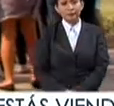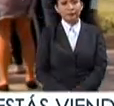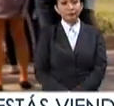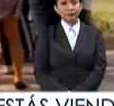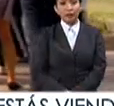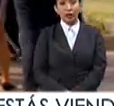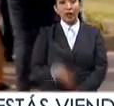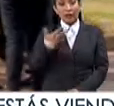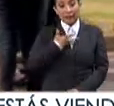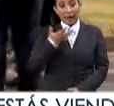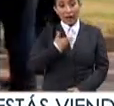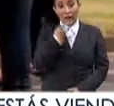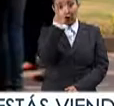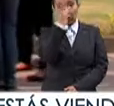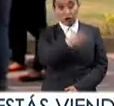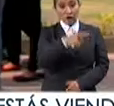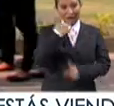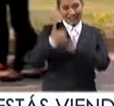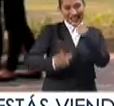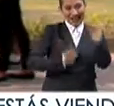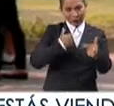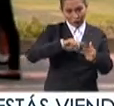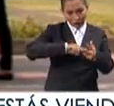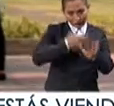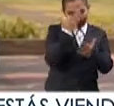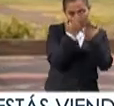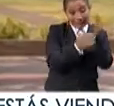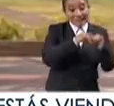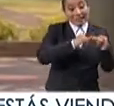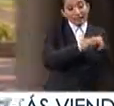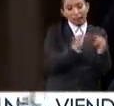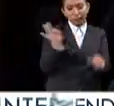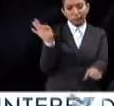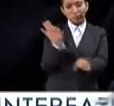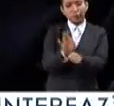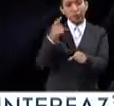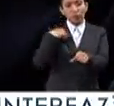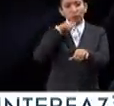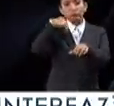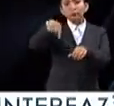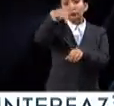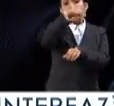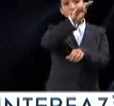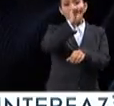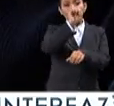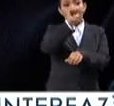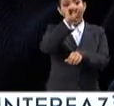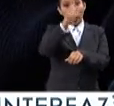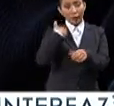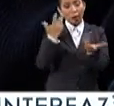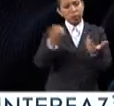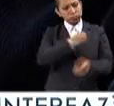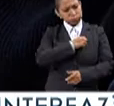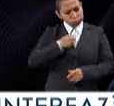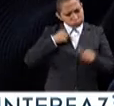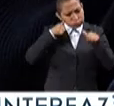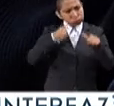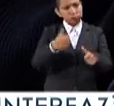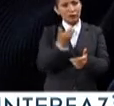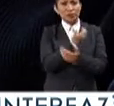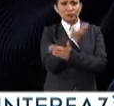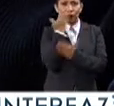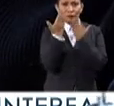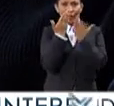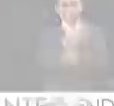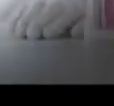a pesar de contar con solo dos generaciones esta institución ha fortalecido su presencia la unam y gracias a su compromiso académico